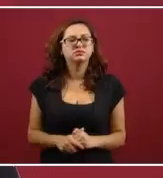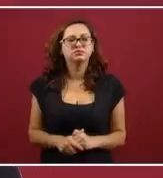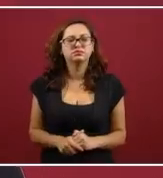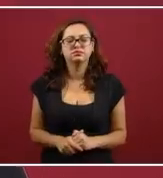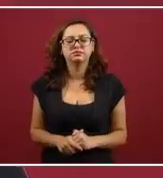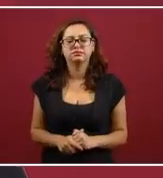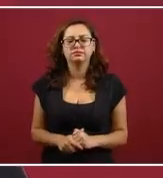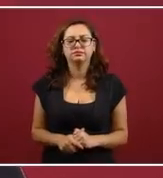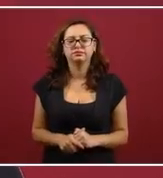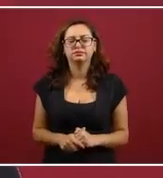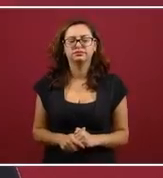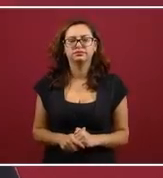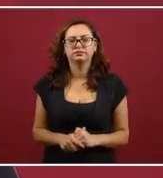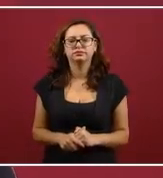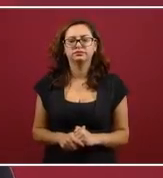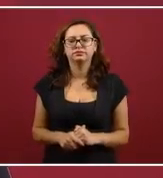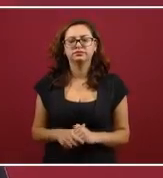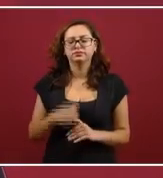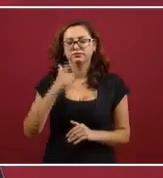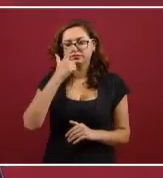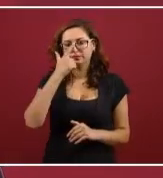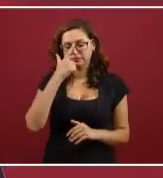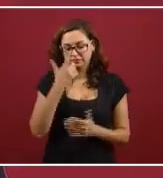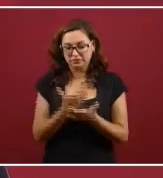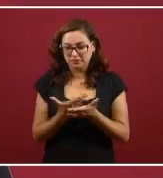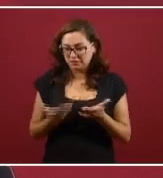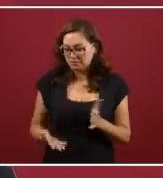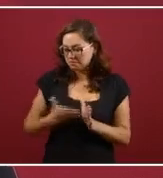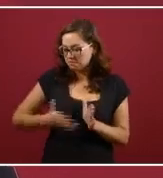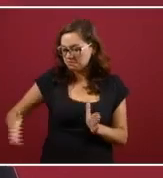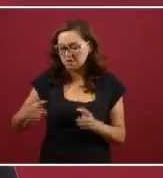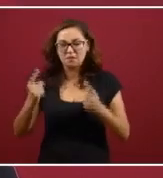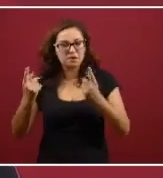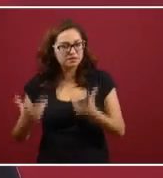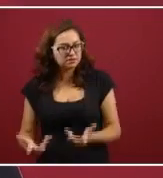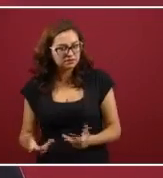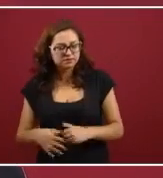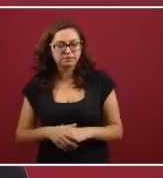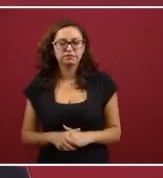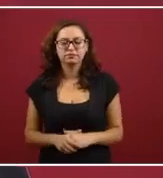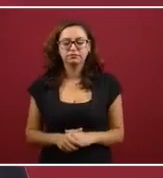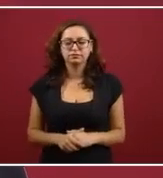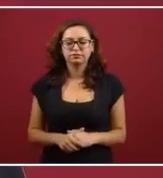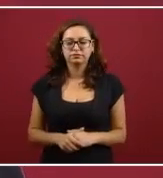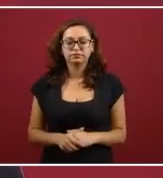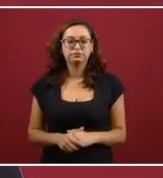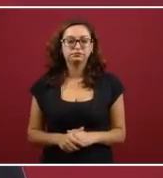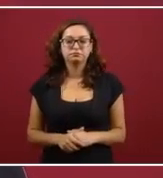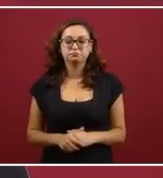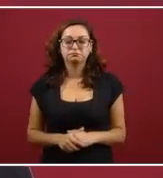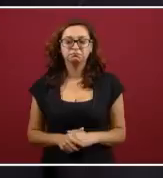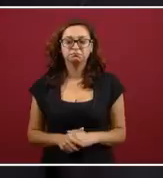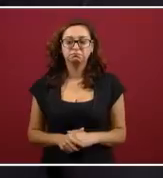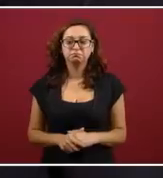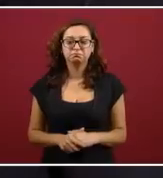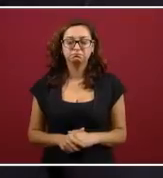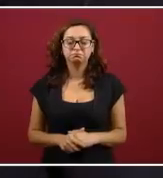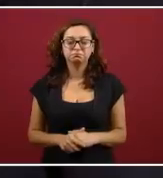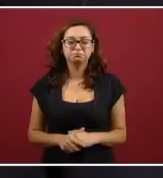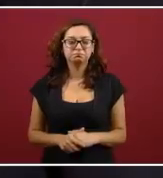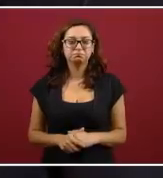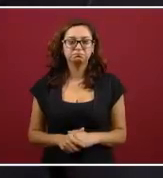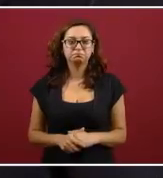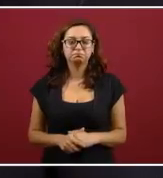¿Qué es lo que se va a llevar a la práctica? Pues no es nada más de acuñar